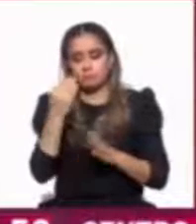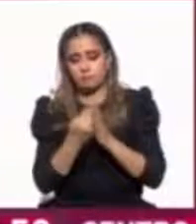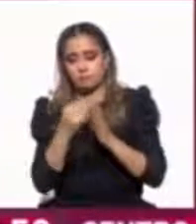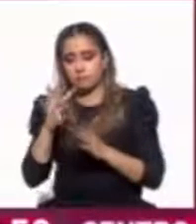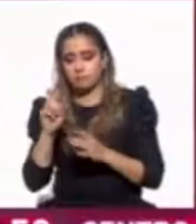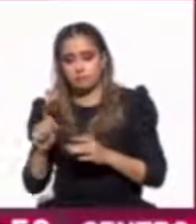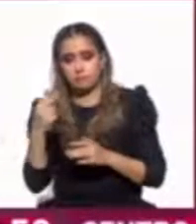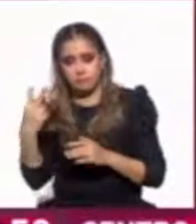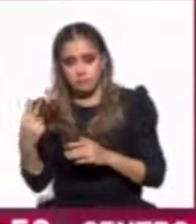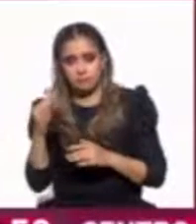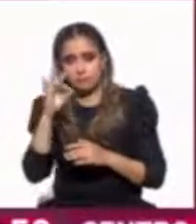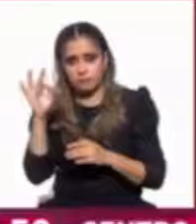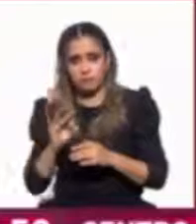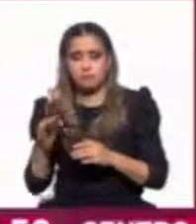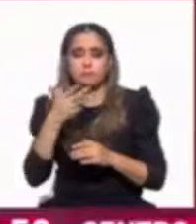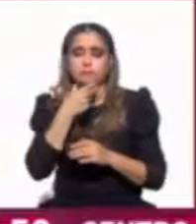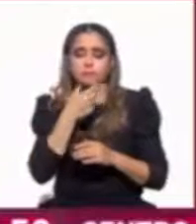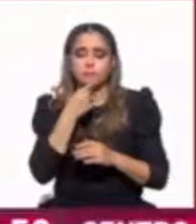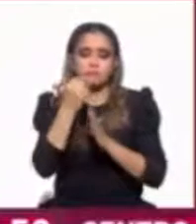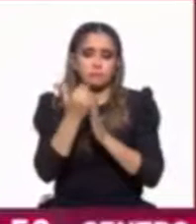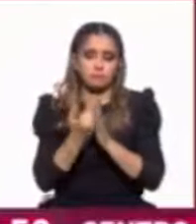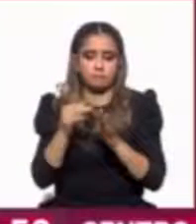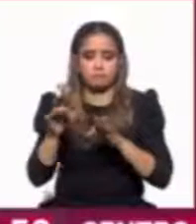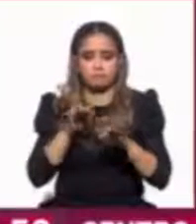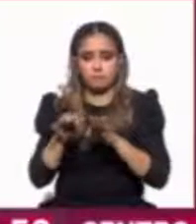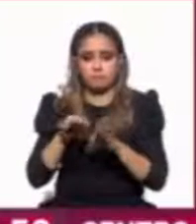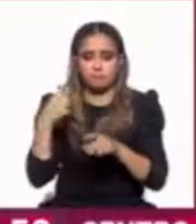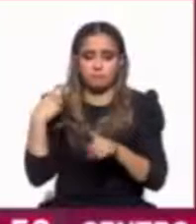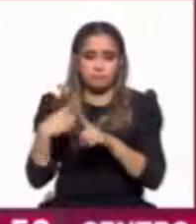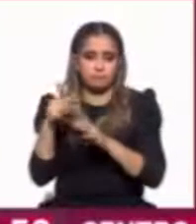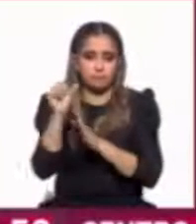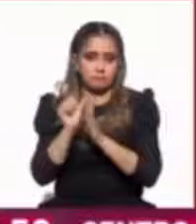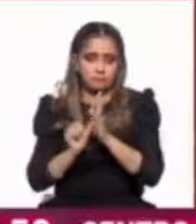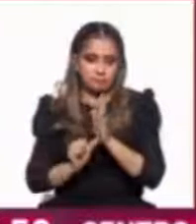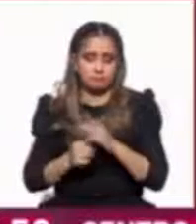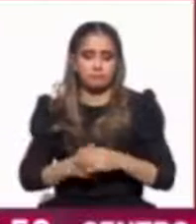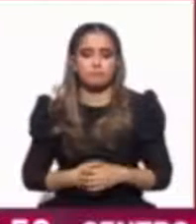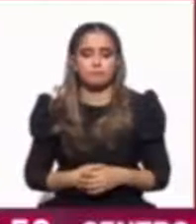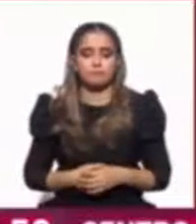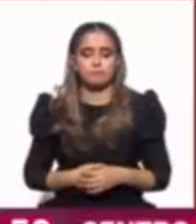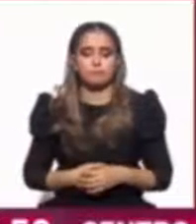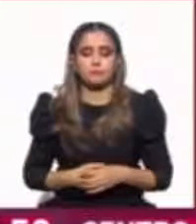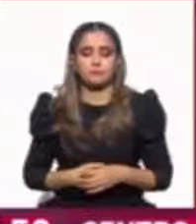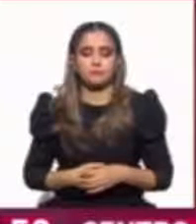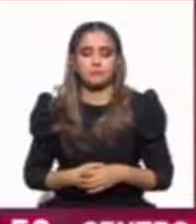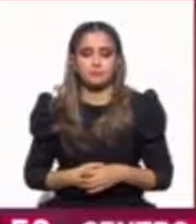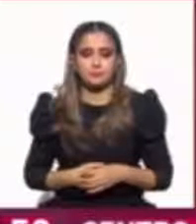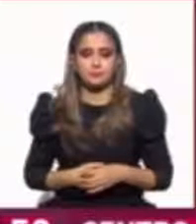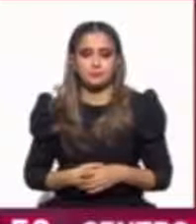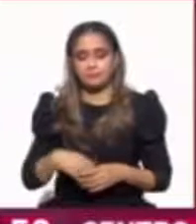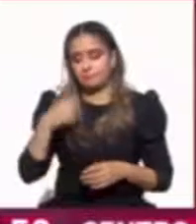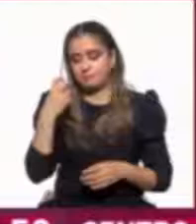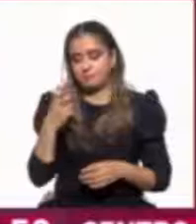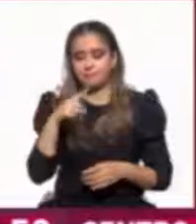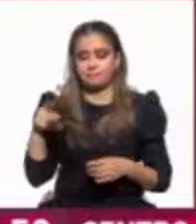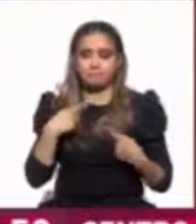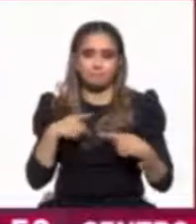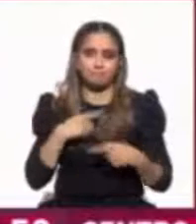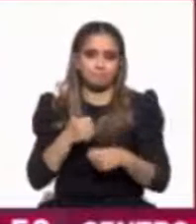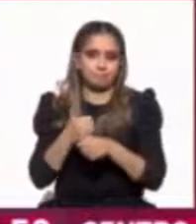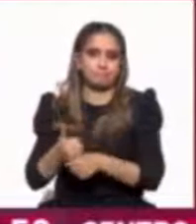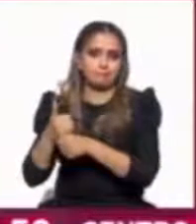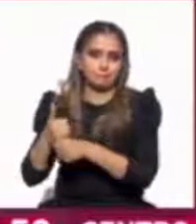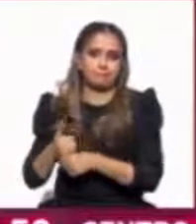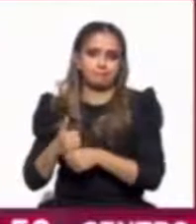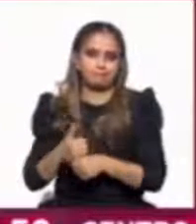19.2. Estos son, digamos, el número de personas, esto es el nivel de afectación.